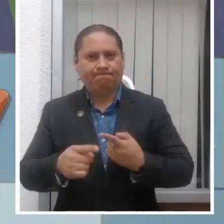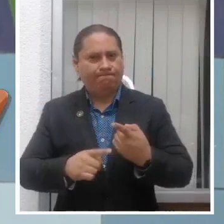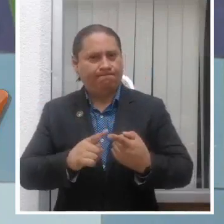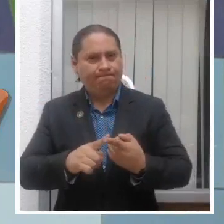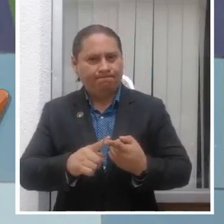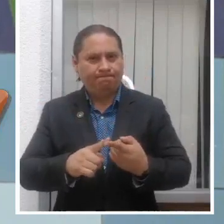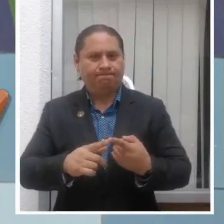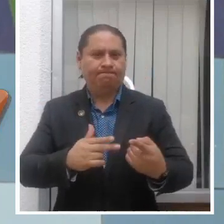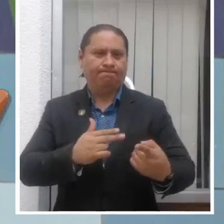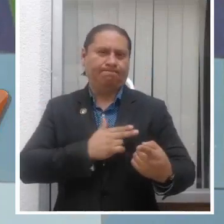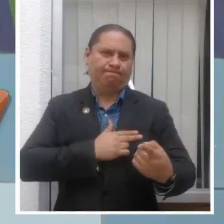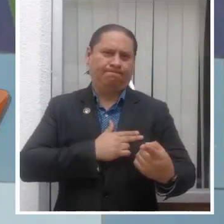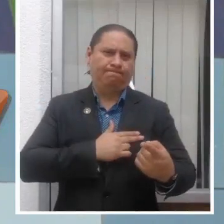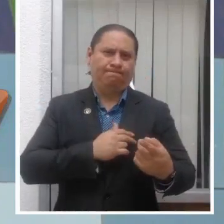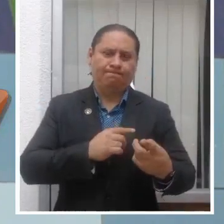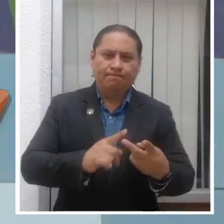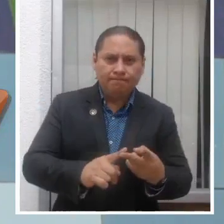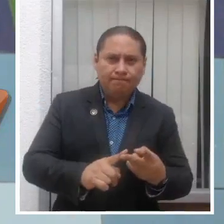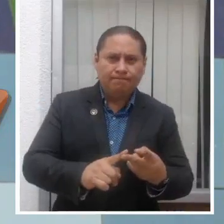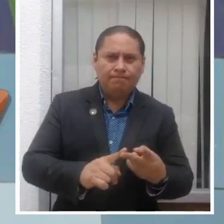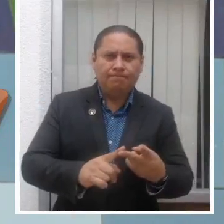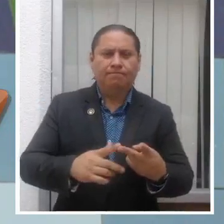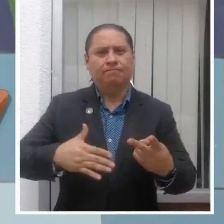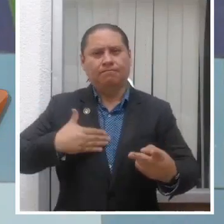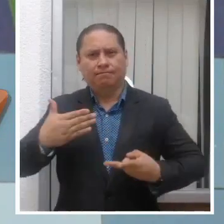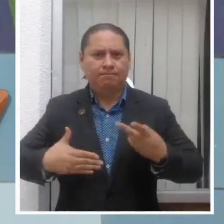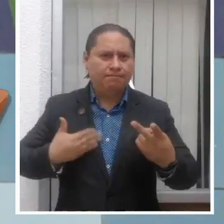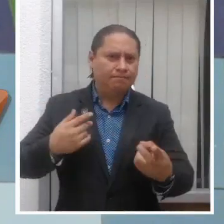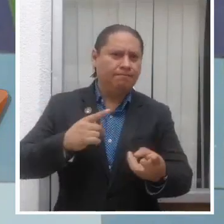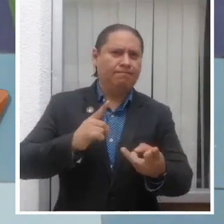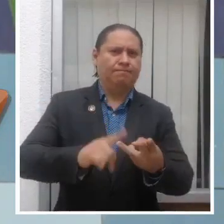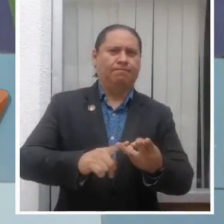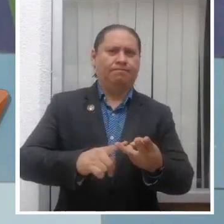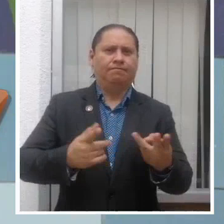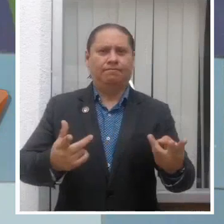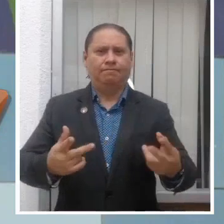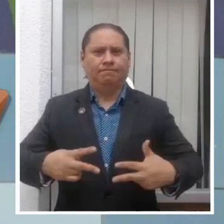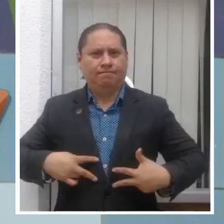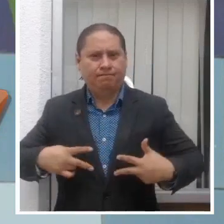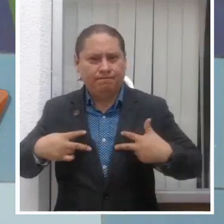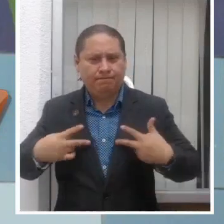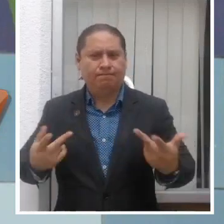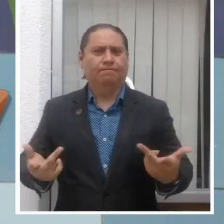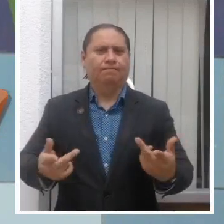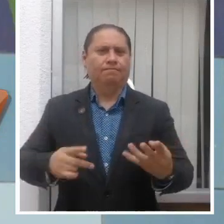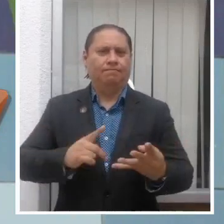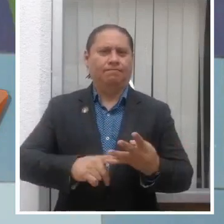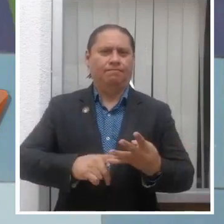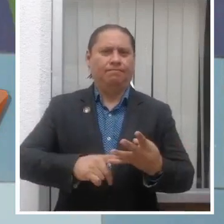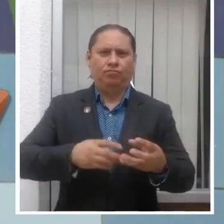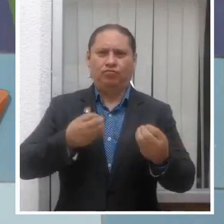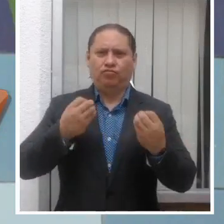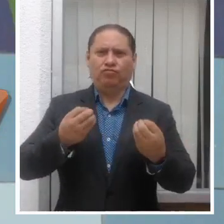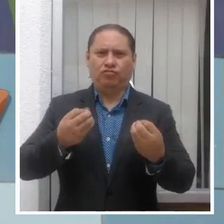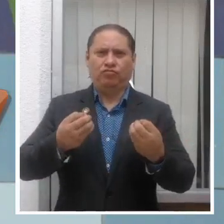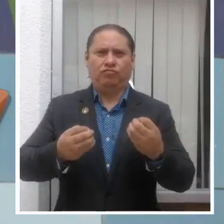y heridas, alegrías, vivencias y grandes aprendizajes que